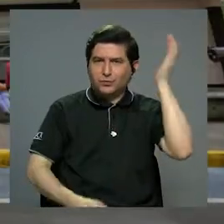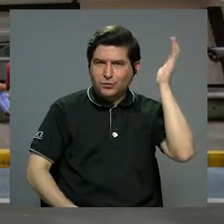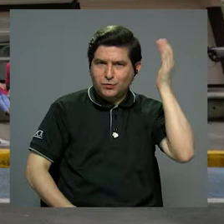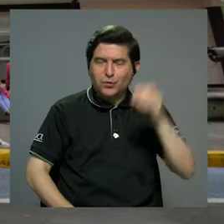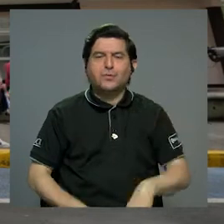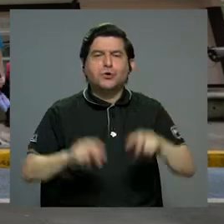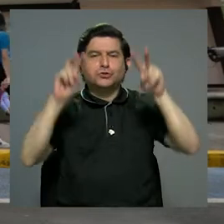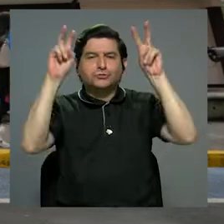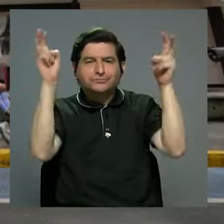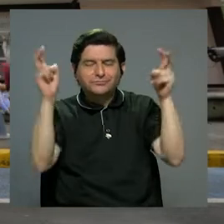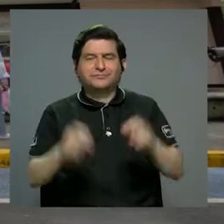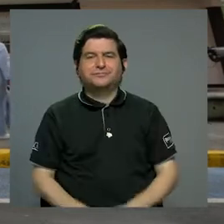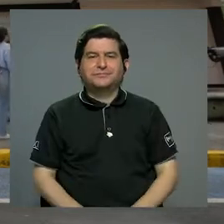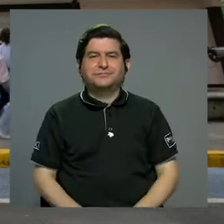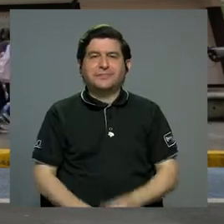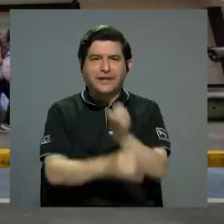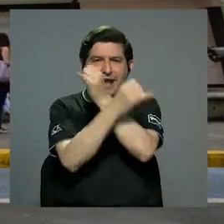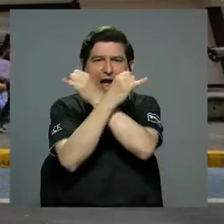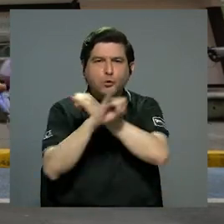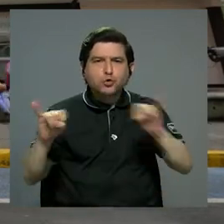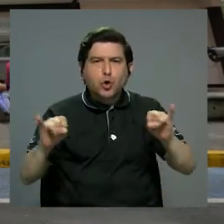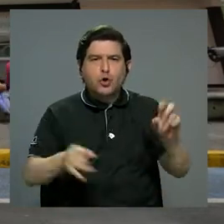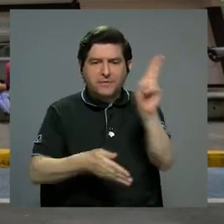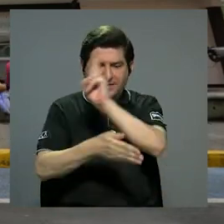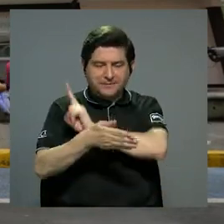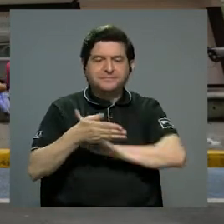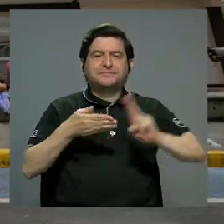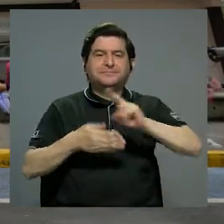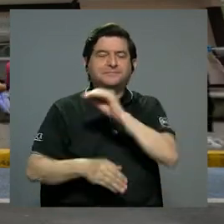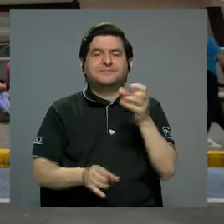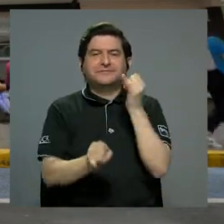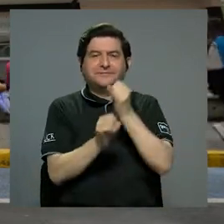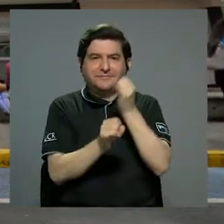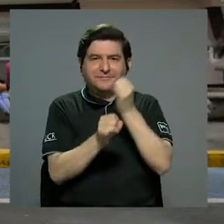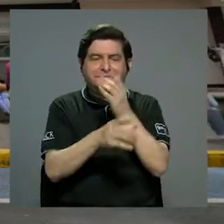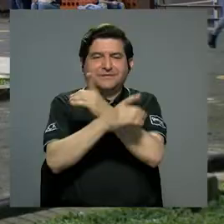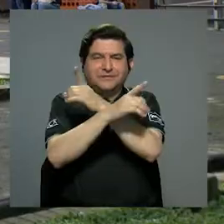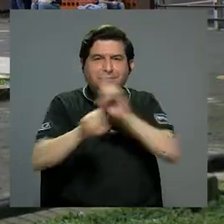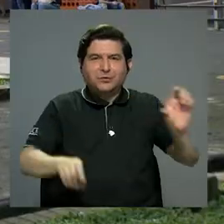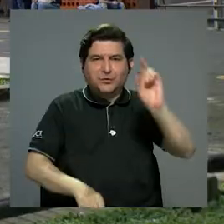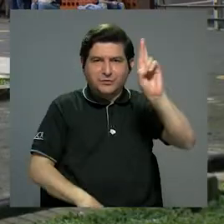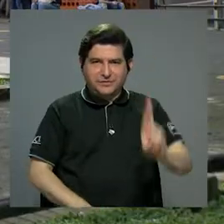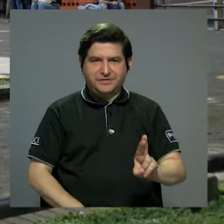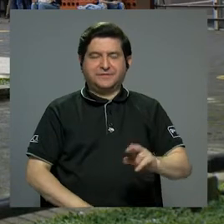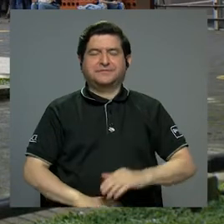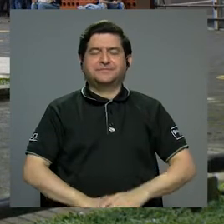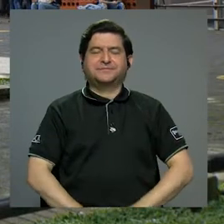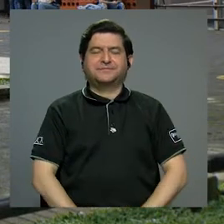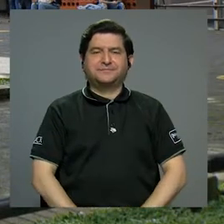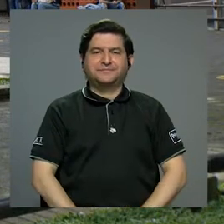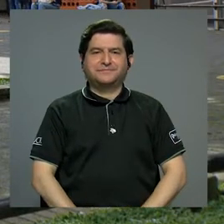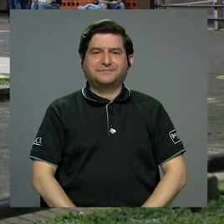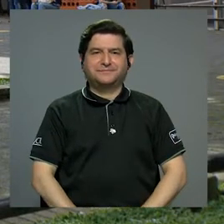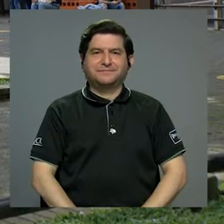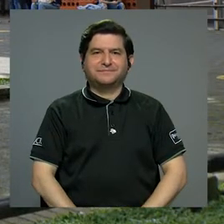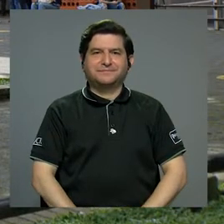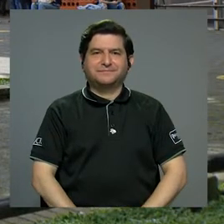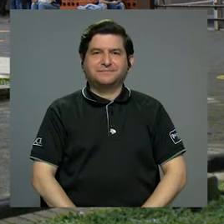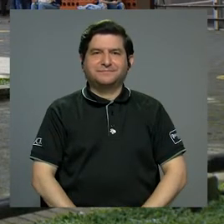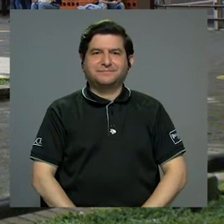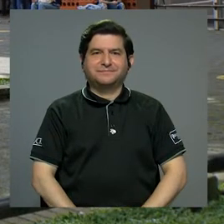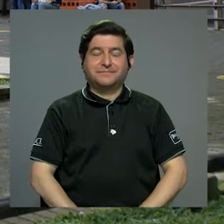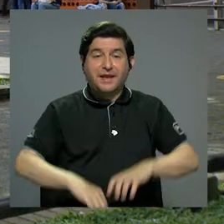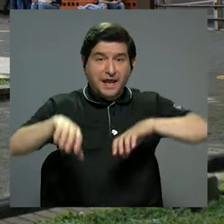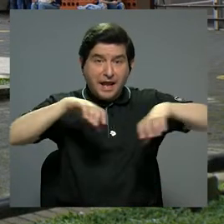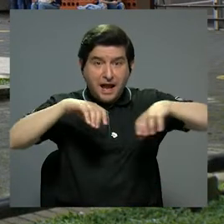conferencias titulado Autonomía Universitaria e Institucionalidad Democrática Costarricense. La